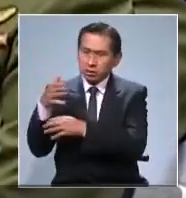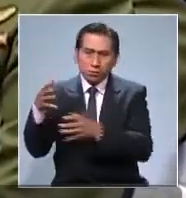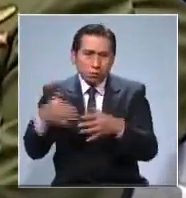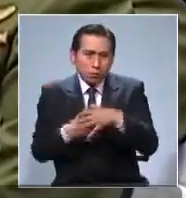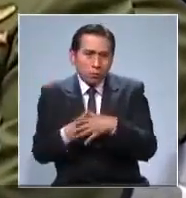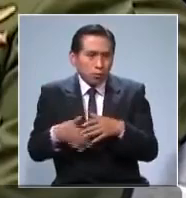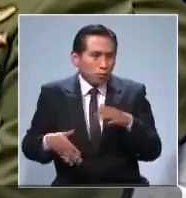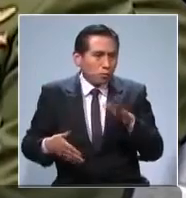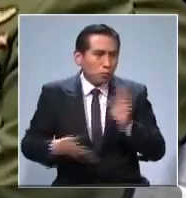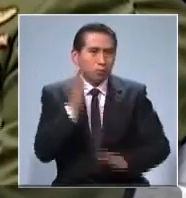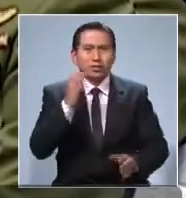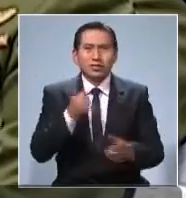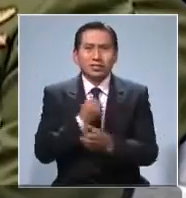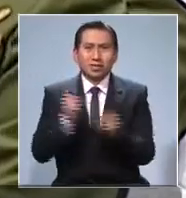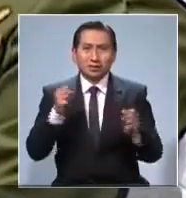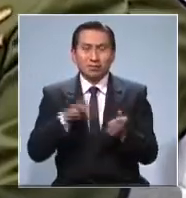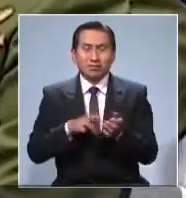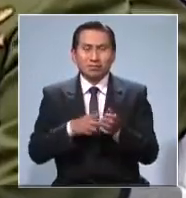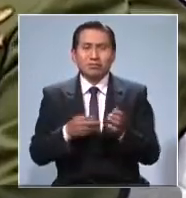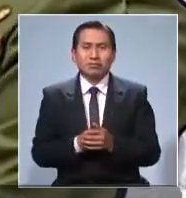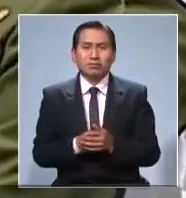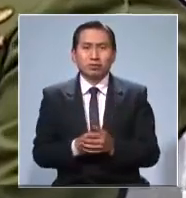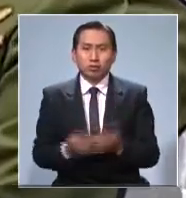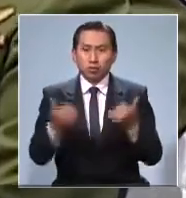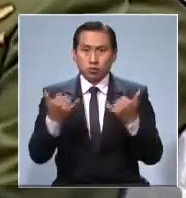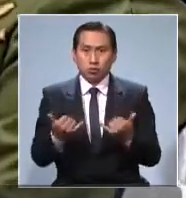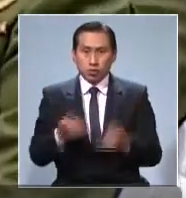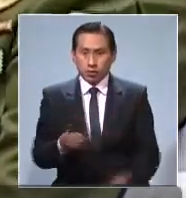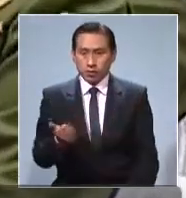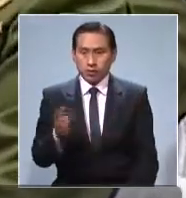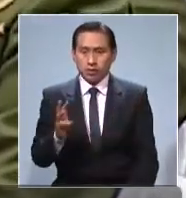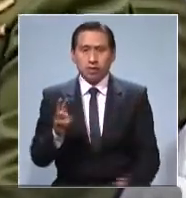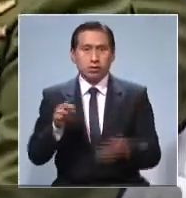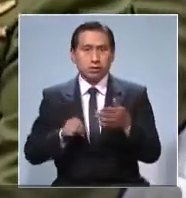Hoy, 16 de noviembre de 2020,